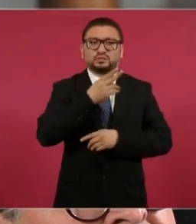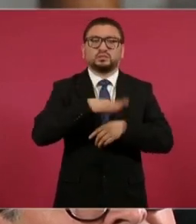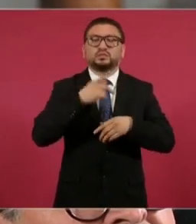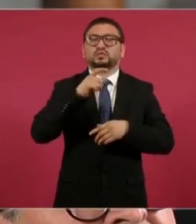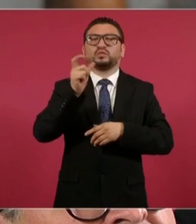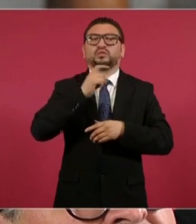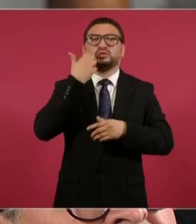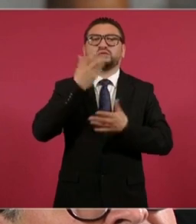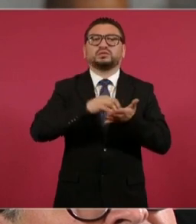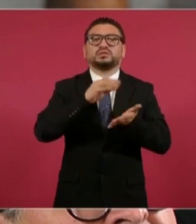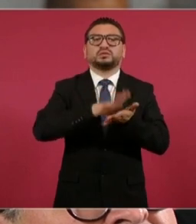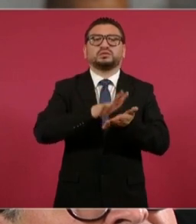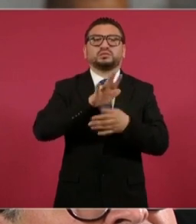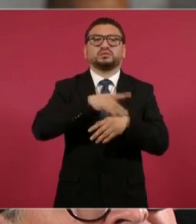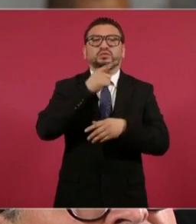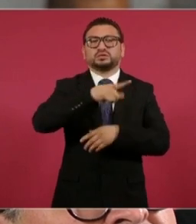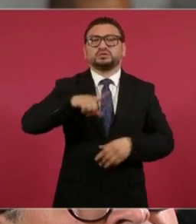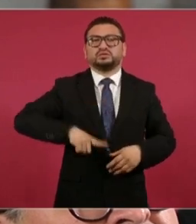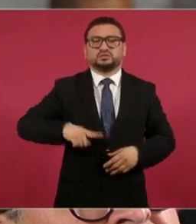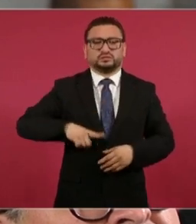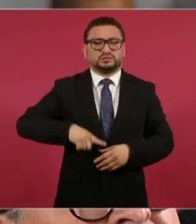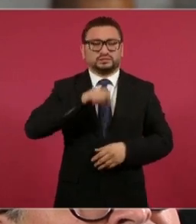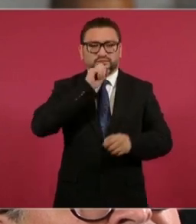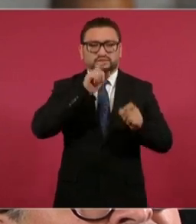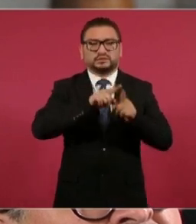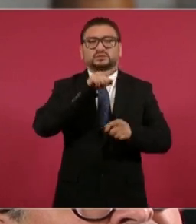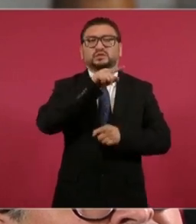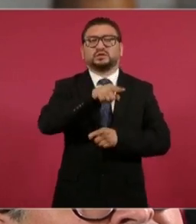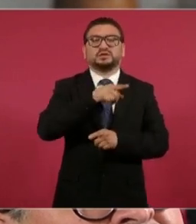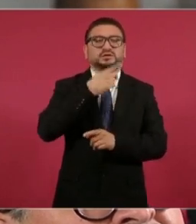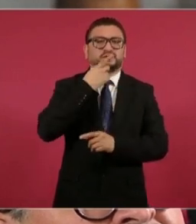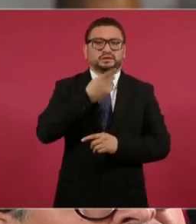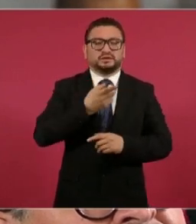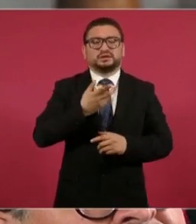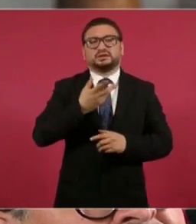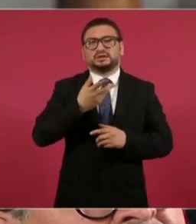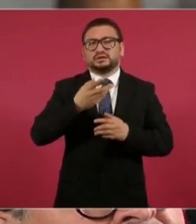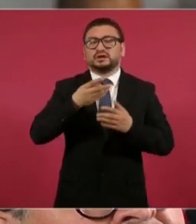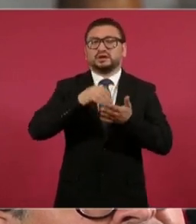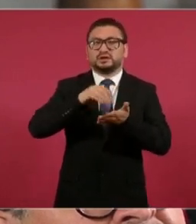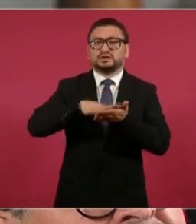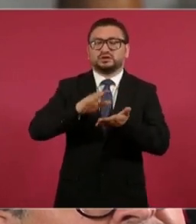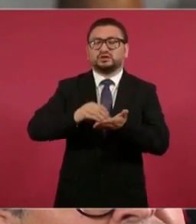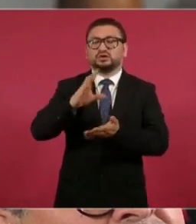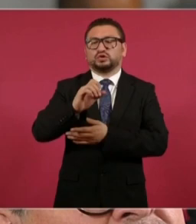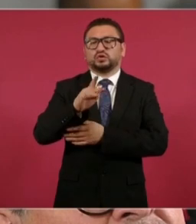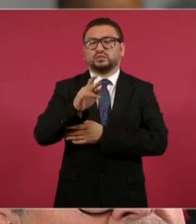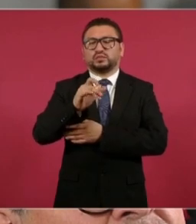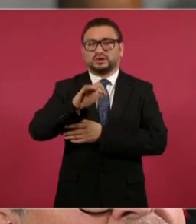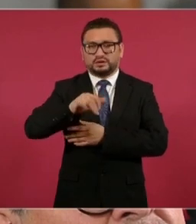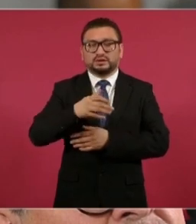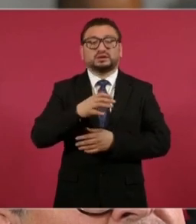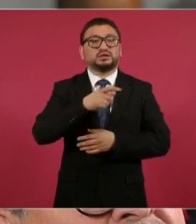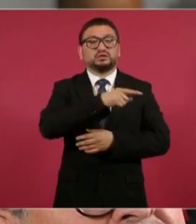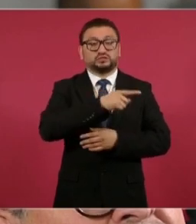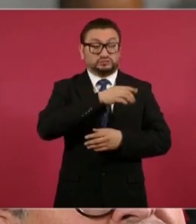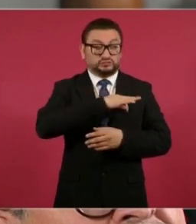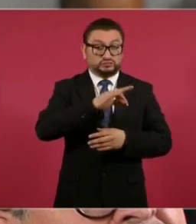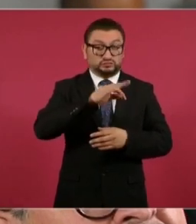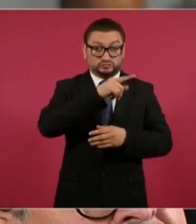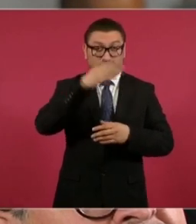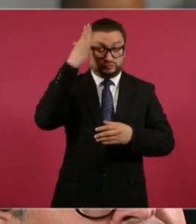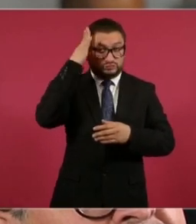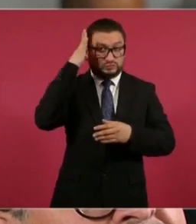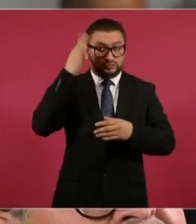pues mencionan que fue el propio gobierno quien dinamitó de alguna manera las reuniones de la cobaj entonces si usted está al mando de la